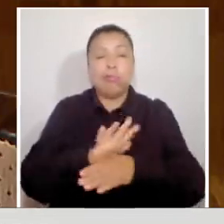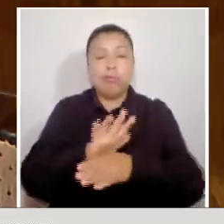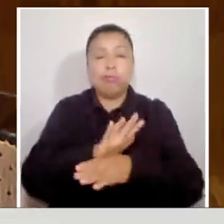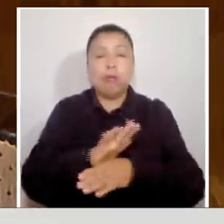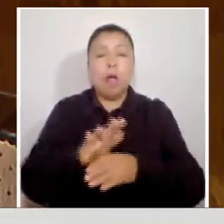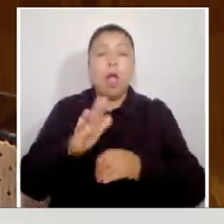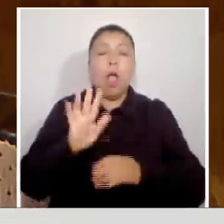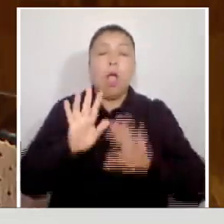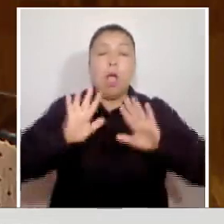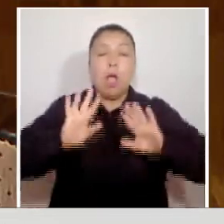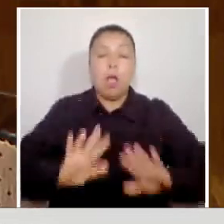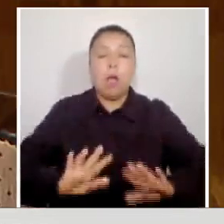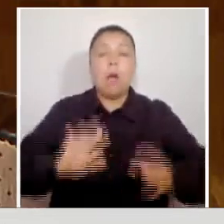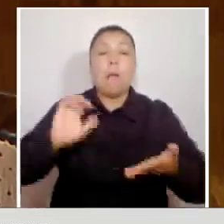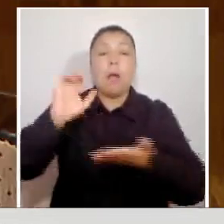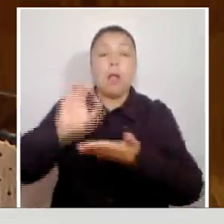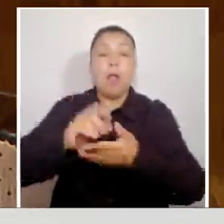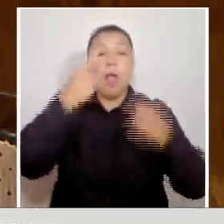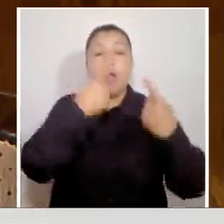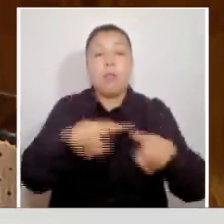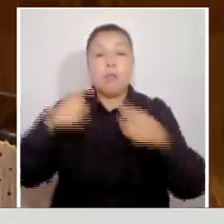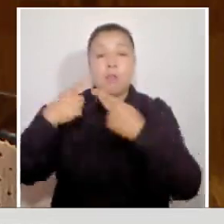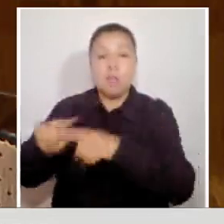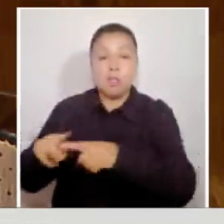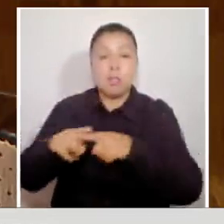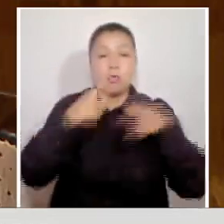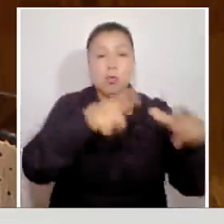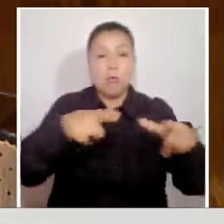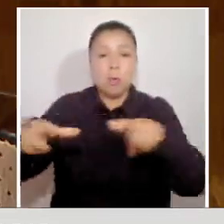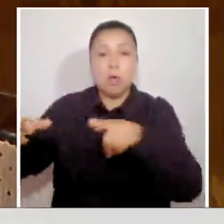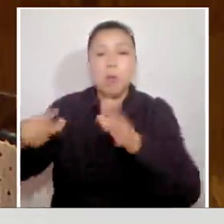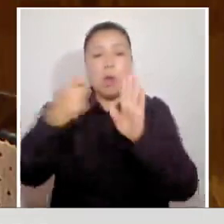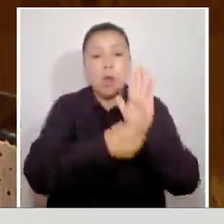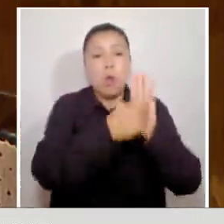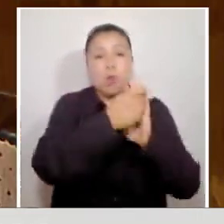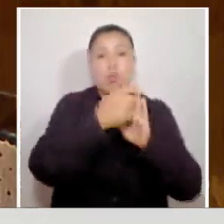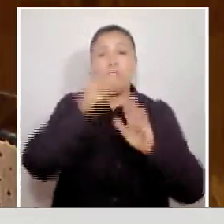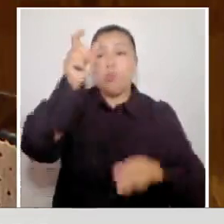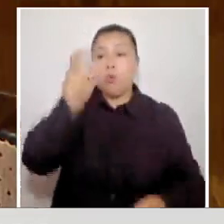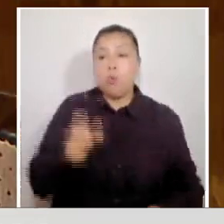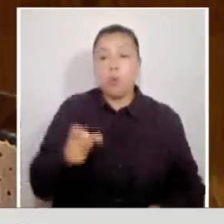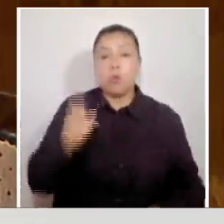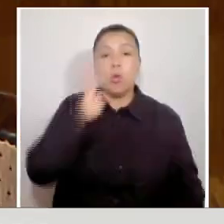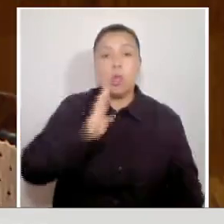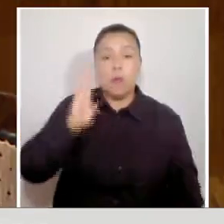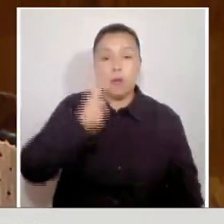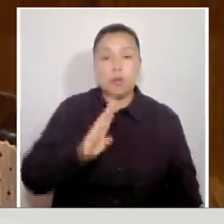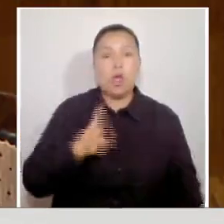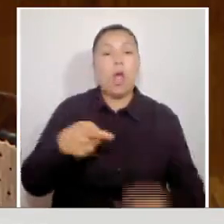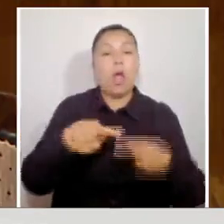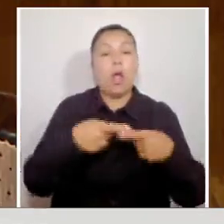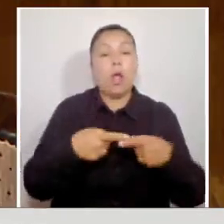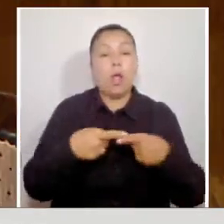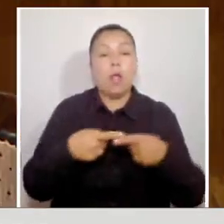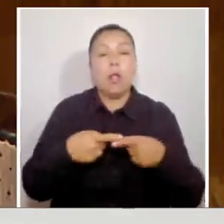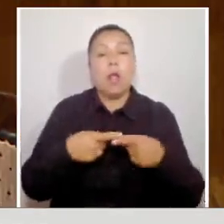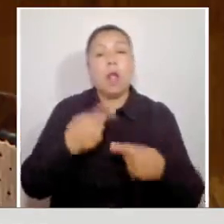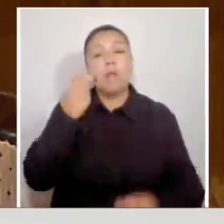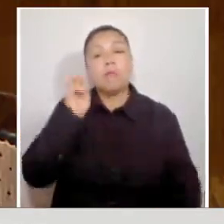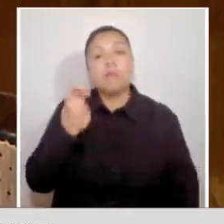través de sus diversos servicios lo reconociera como sujeto activo de los beneficios asociados a su evidente